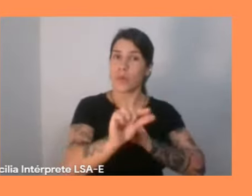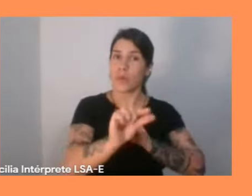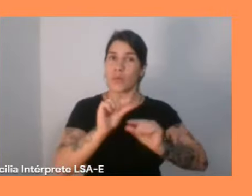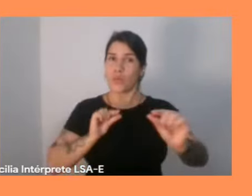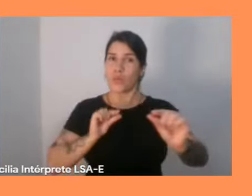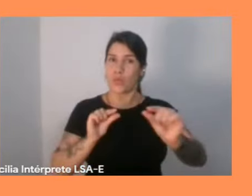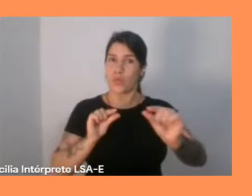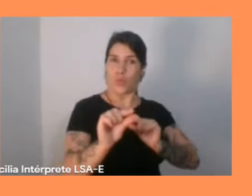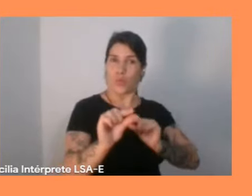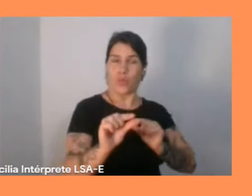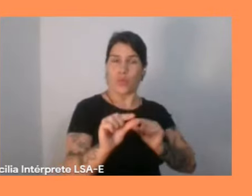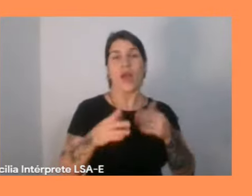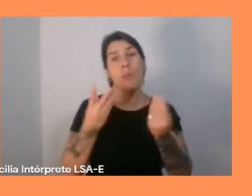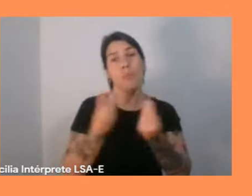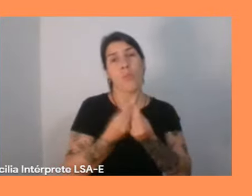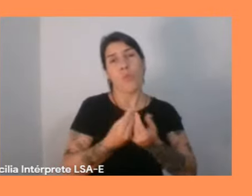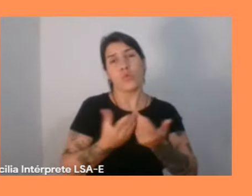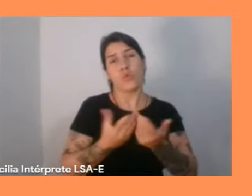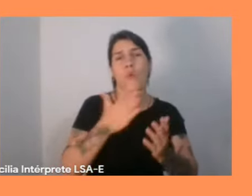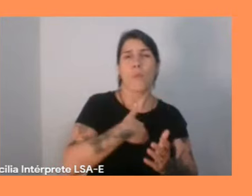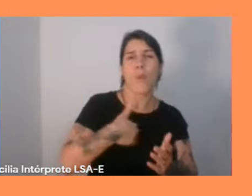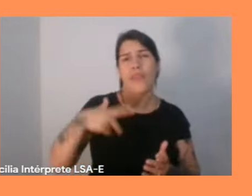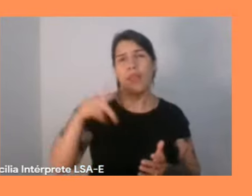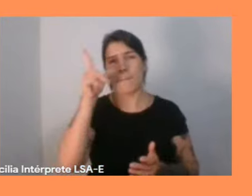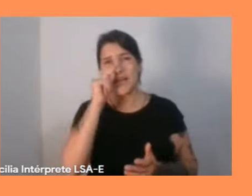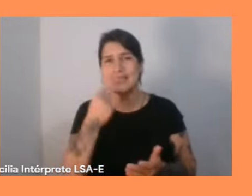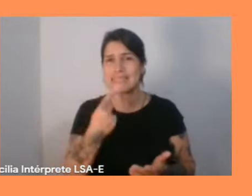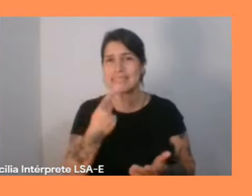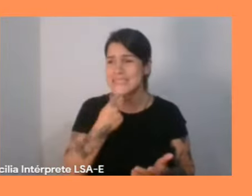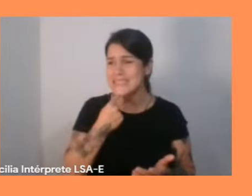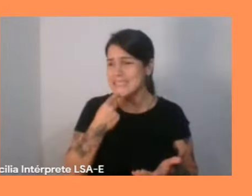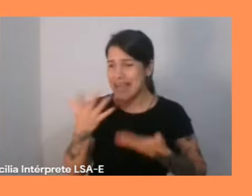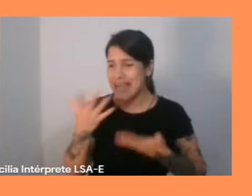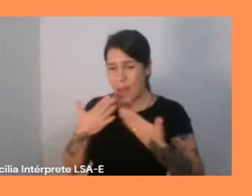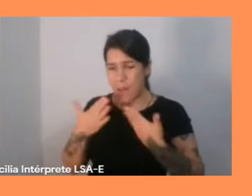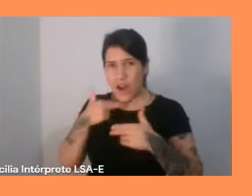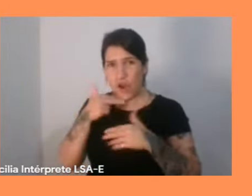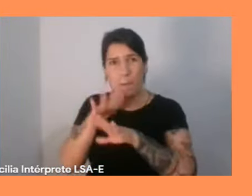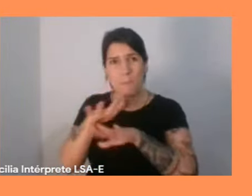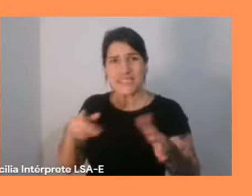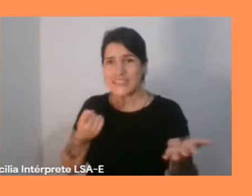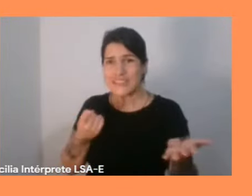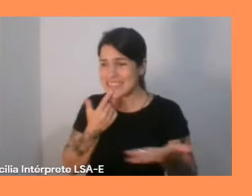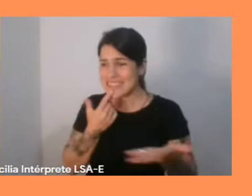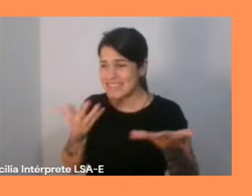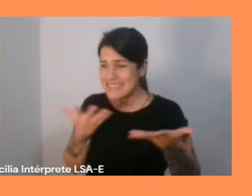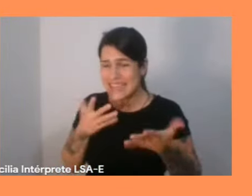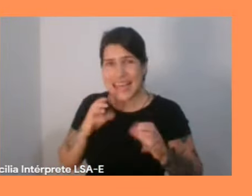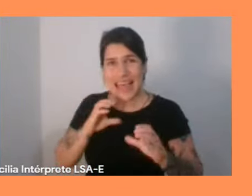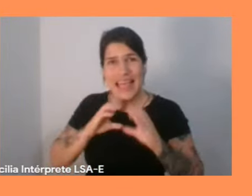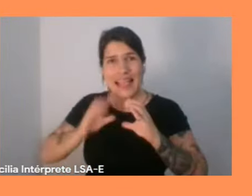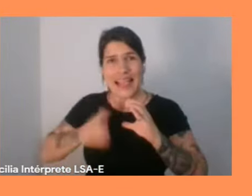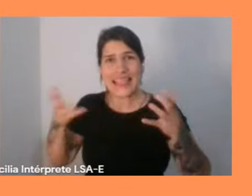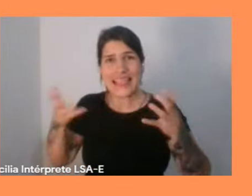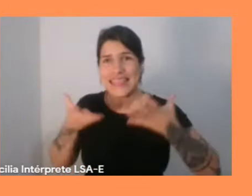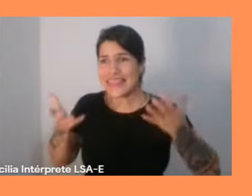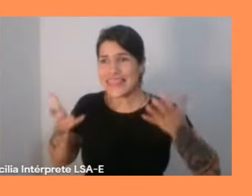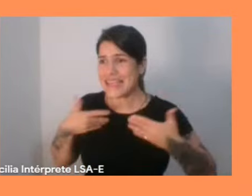la ESI les ofrece recursos, espacios, palabras para que todas puedan hacerlo.